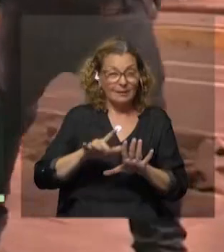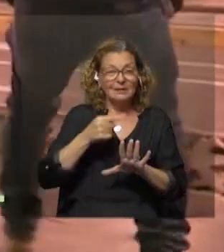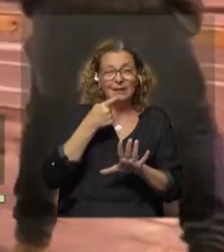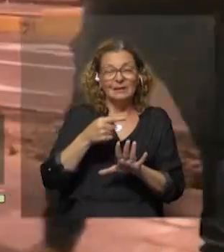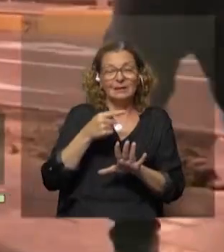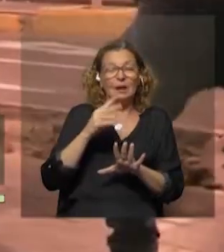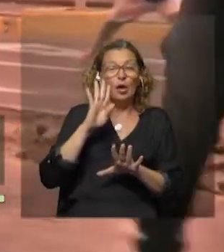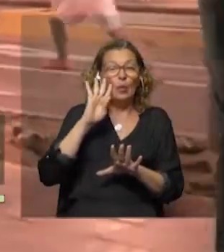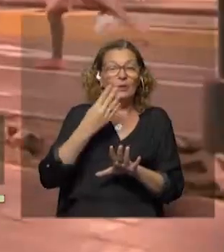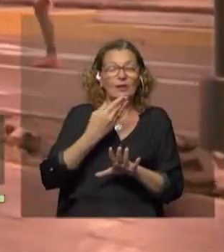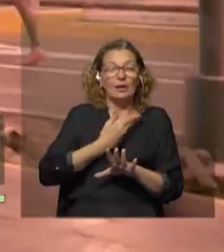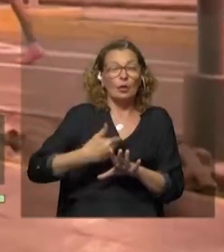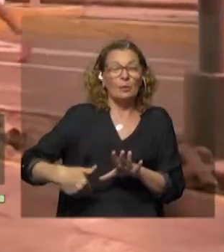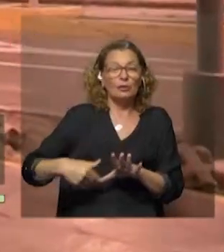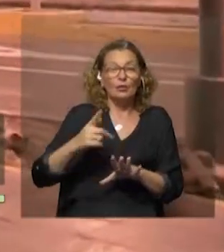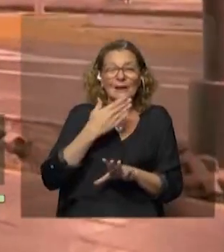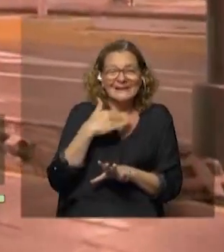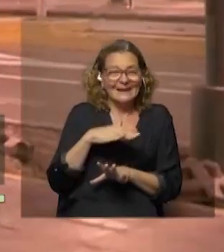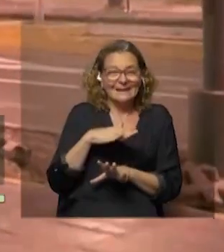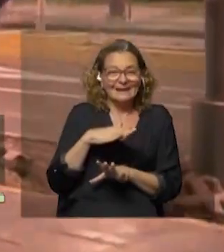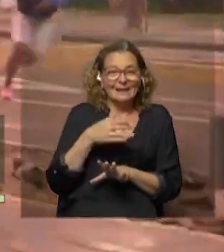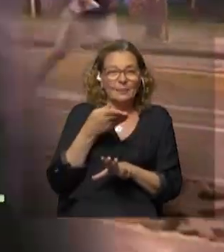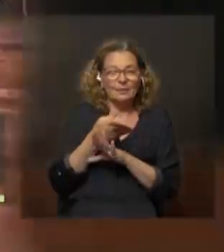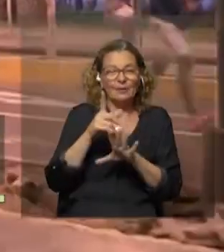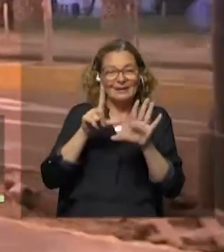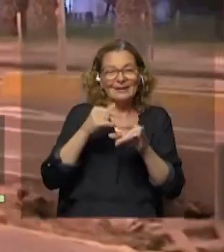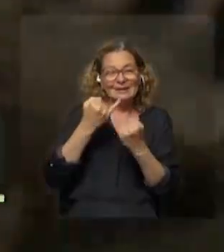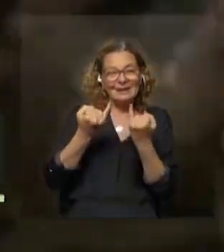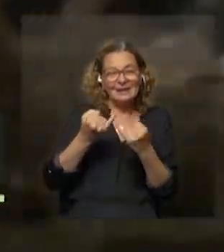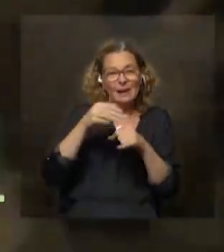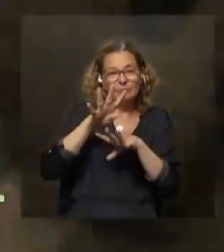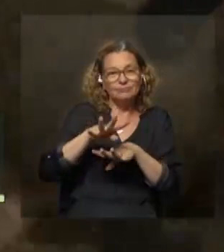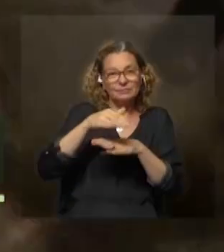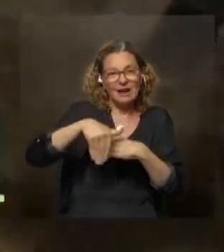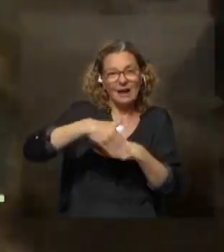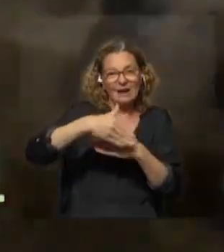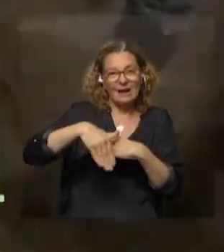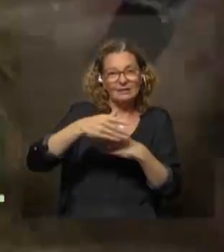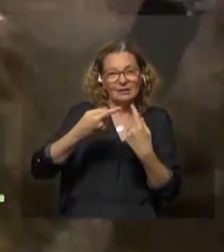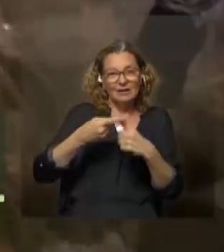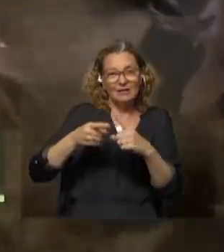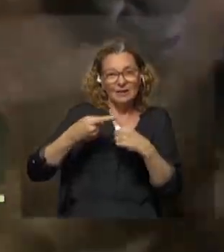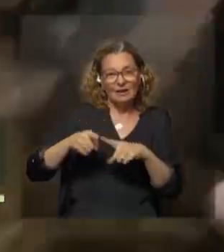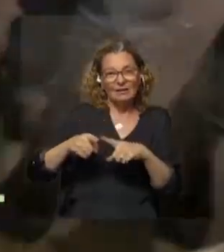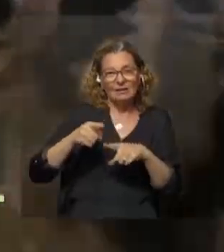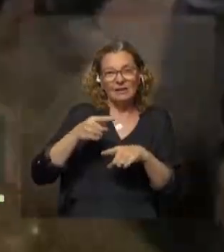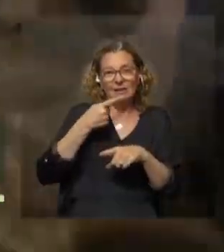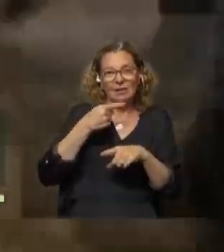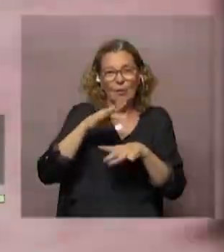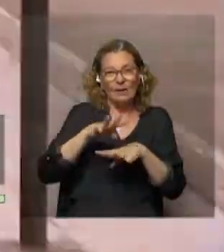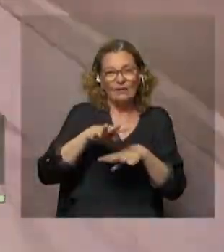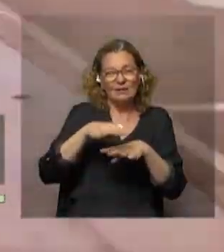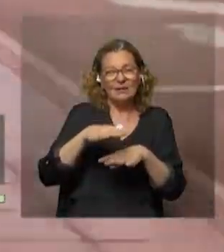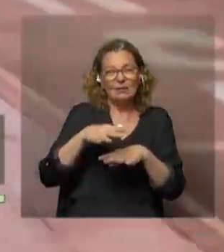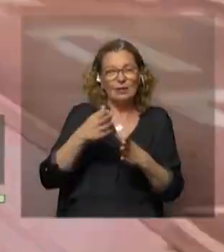reconoció no entender los reclamos de la población que por siete días consecutivos está saliendo a las calles de diversas regiones en manifestaciones que